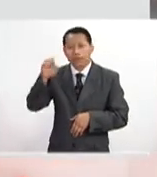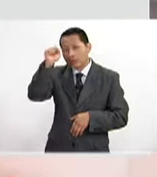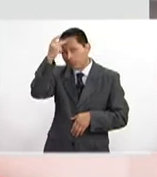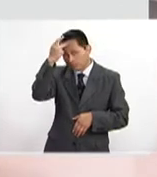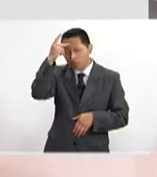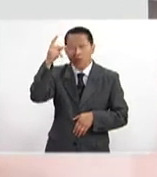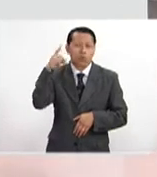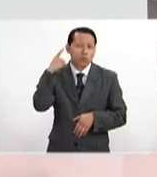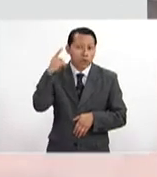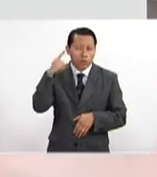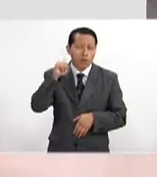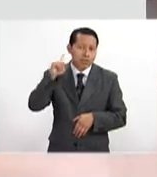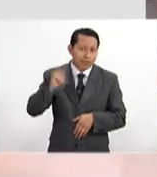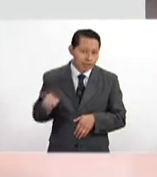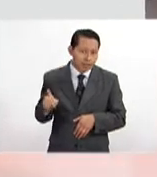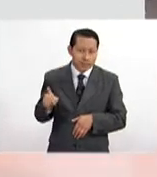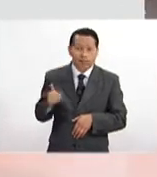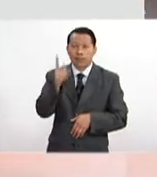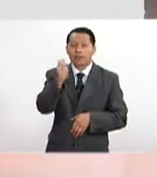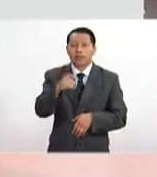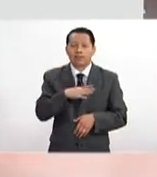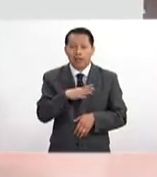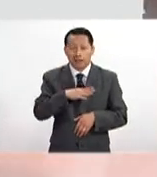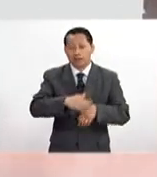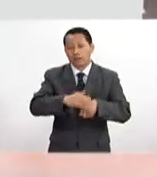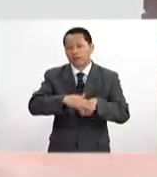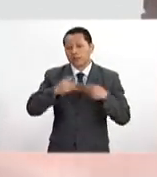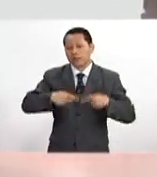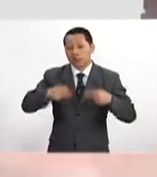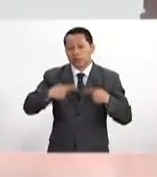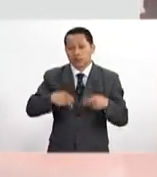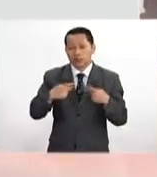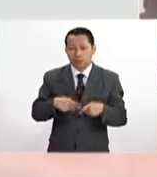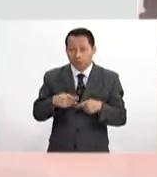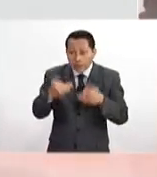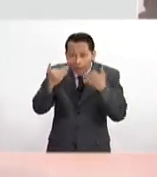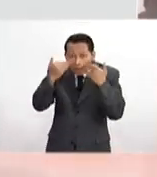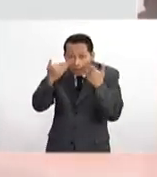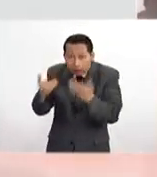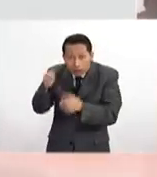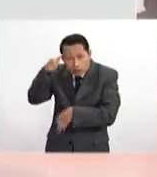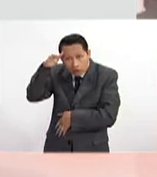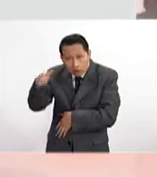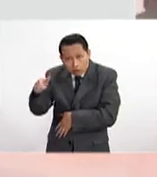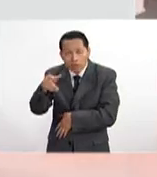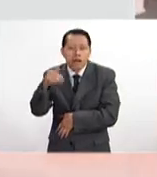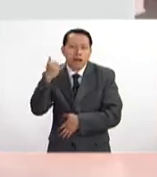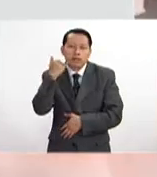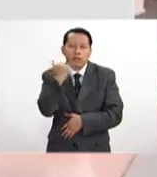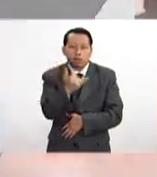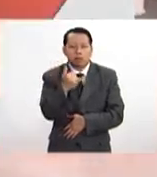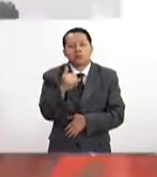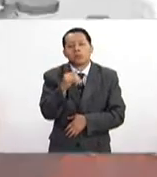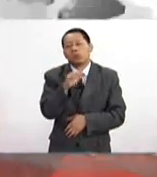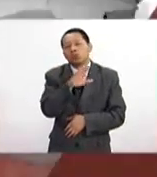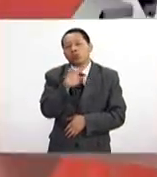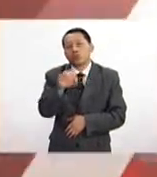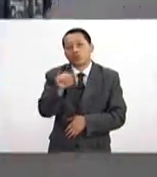Potosí, Durango y Zacatecas. Ante esto pidió a la población que en caso de tener información llame inmediatamente al